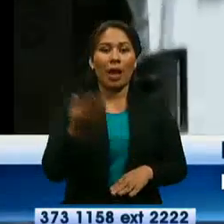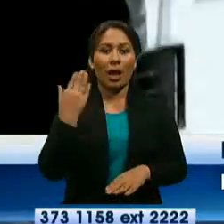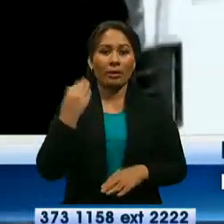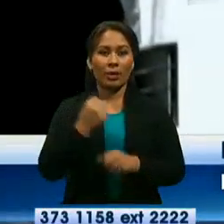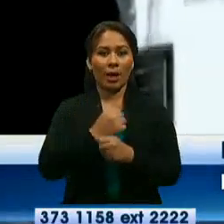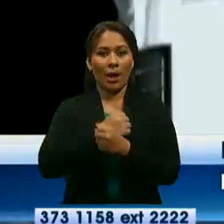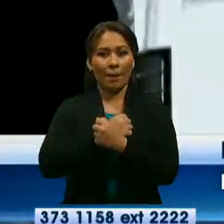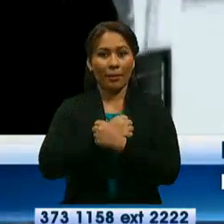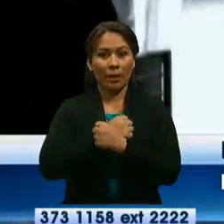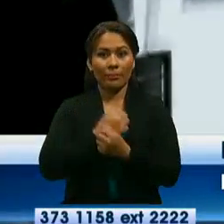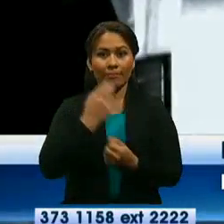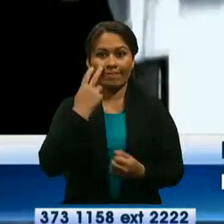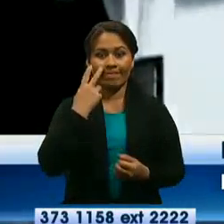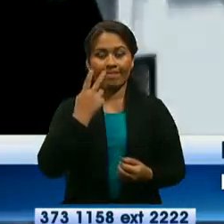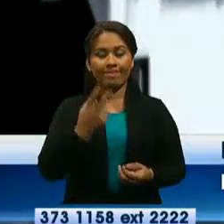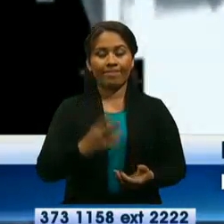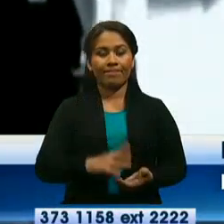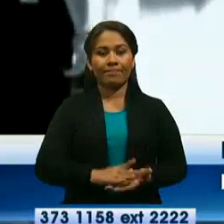amaba.